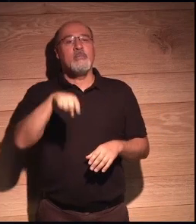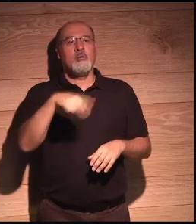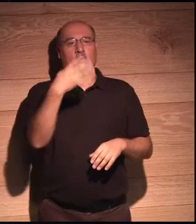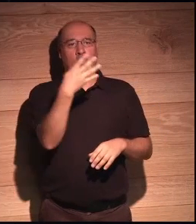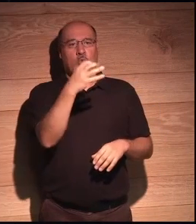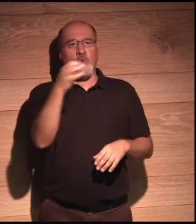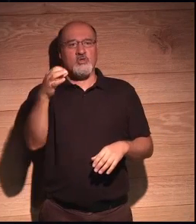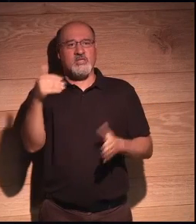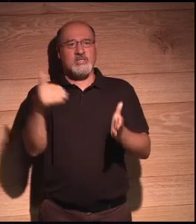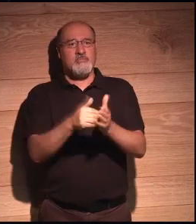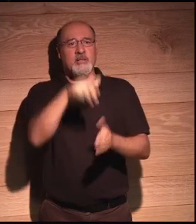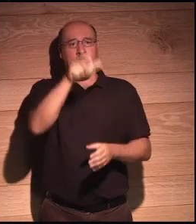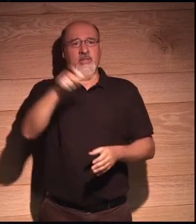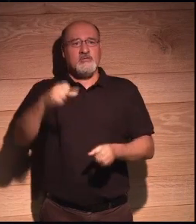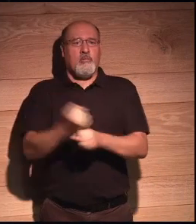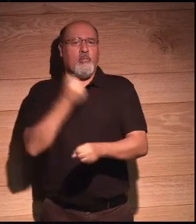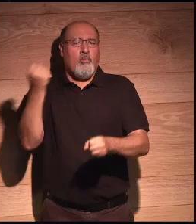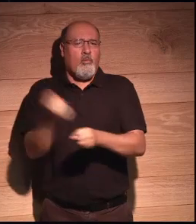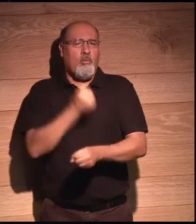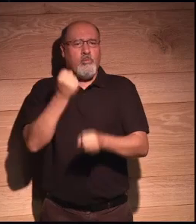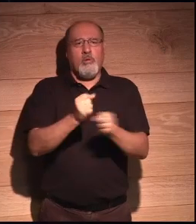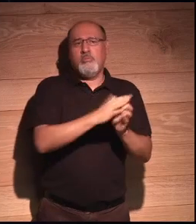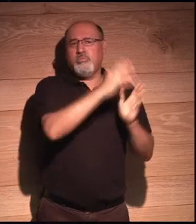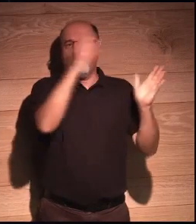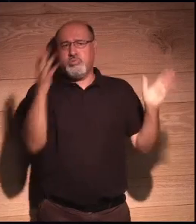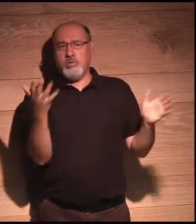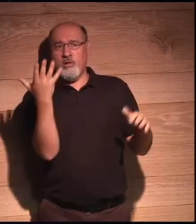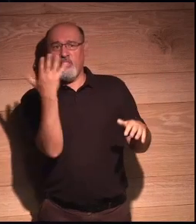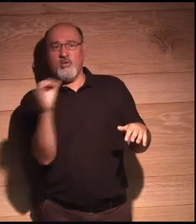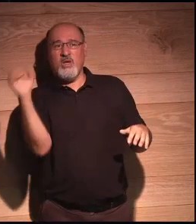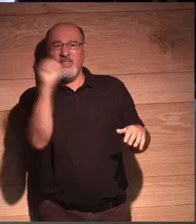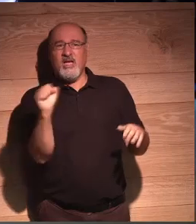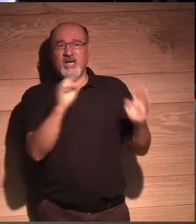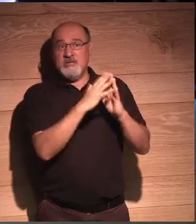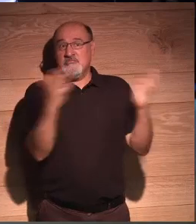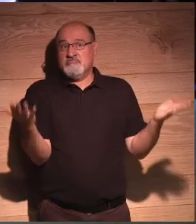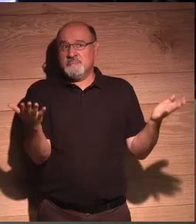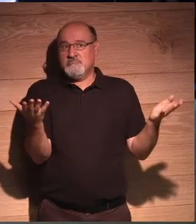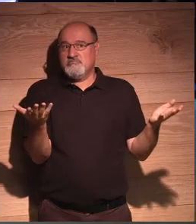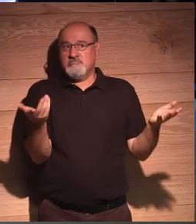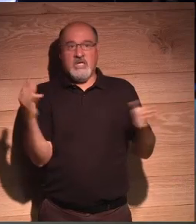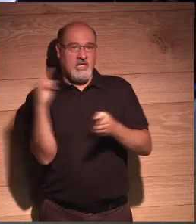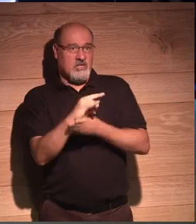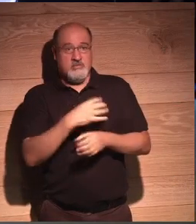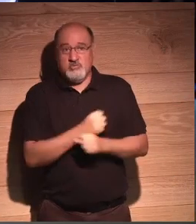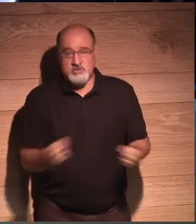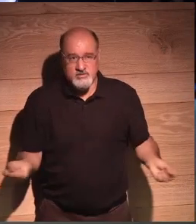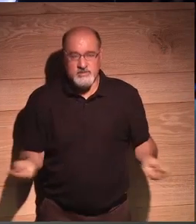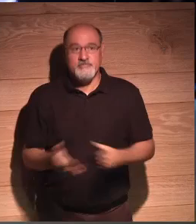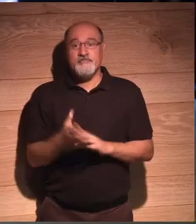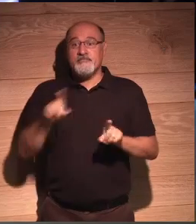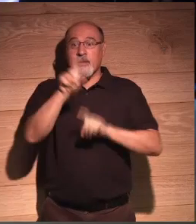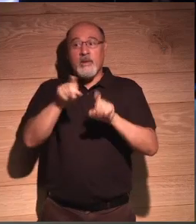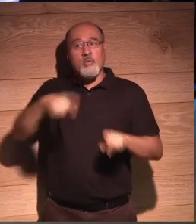personas engañadas durante 50 años, alguno habría abierto la boca. Bueno, sigan pensando más preguntas,